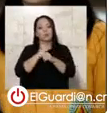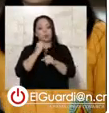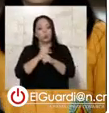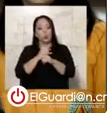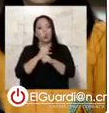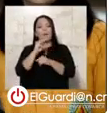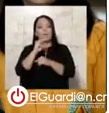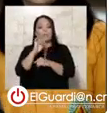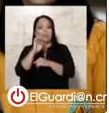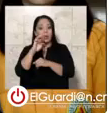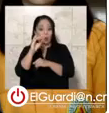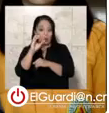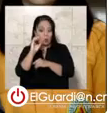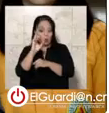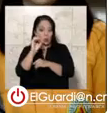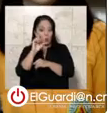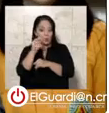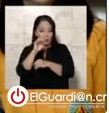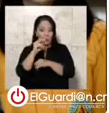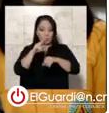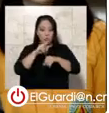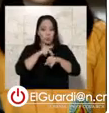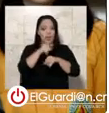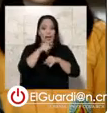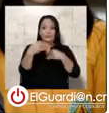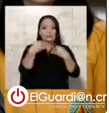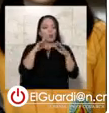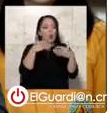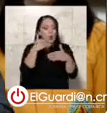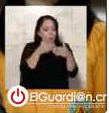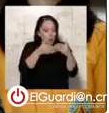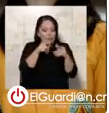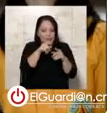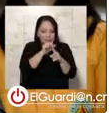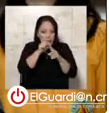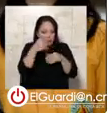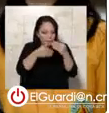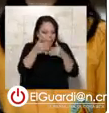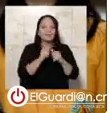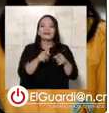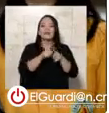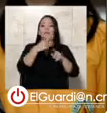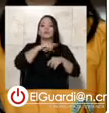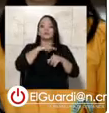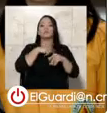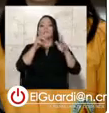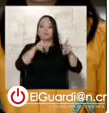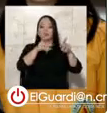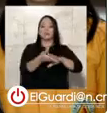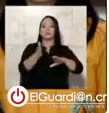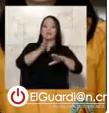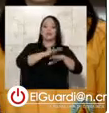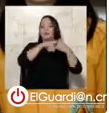brindando información semana a semana sobre cómo evoluciona este fenómeno, y de igual forma también hemos tenido los expertos a nivel de